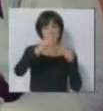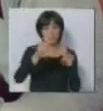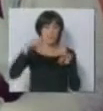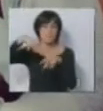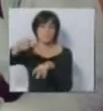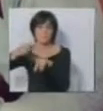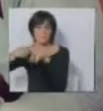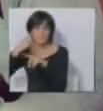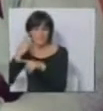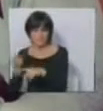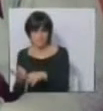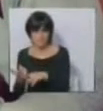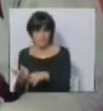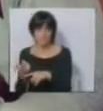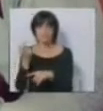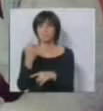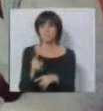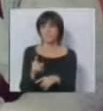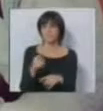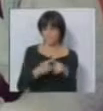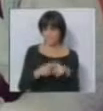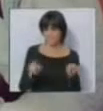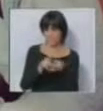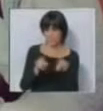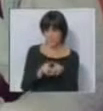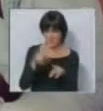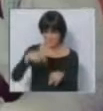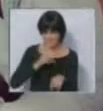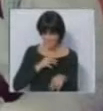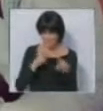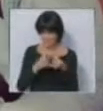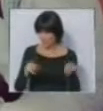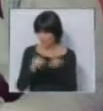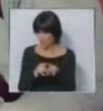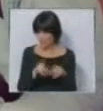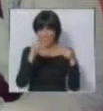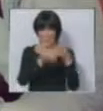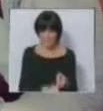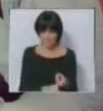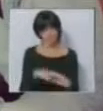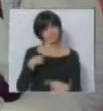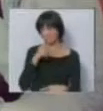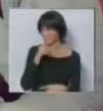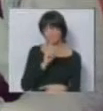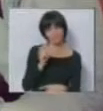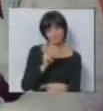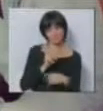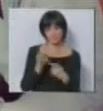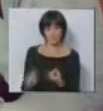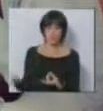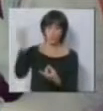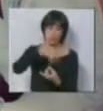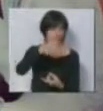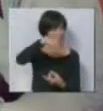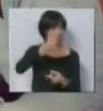Pero vos decís que el 2013 lo va a celebrar igual. El 2014, perdón, lo va a celebrar igual. Daría impresión que no, porque si no, volver a mojarle la oreja al pibe, ¿no?